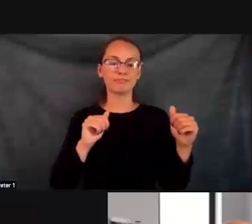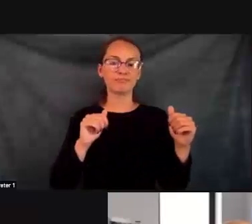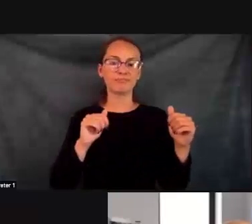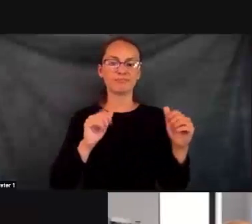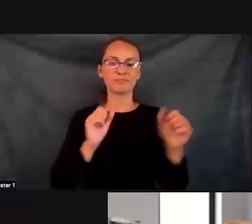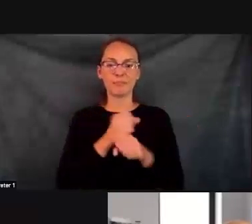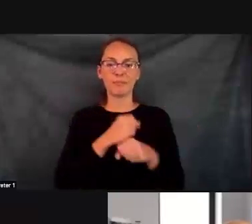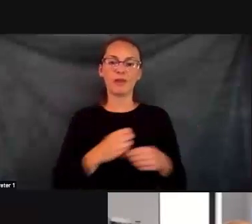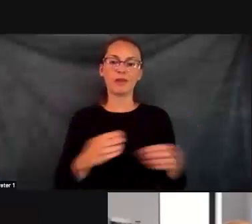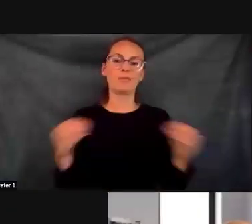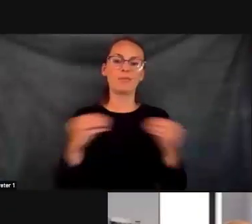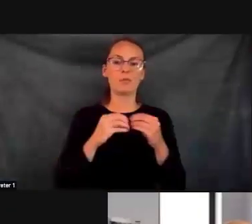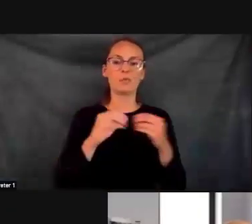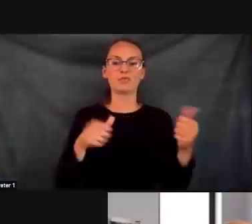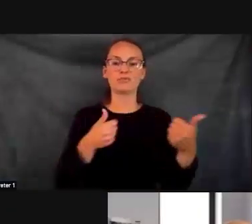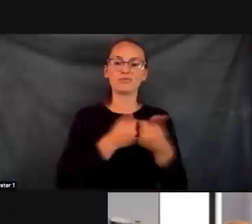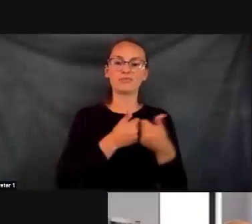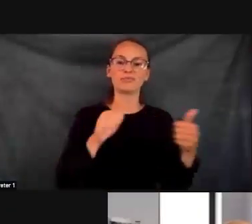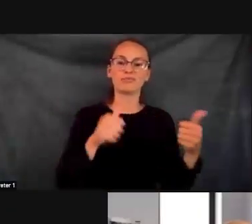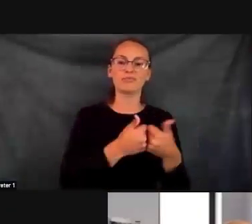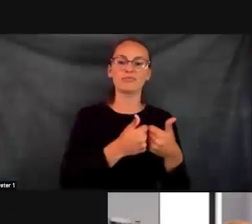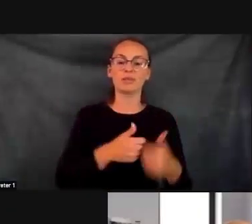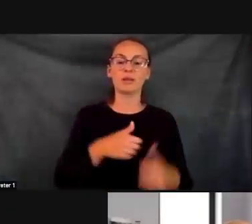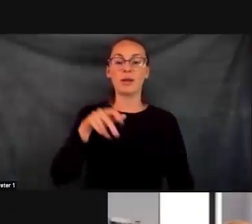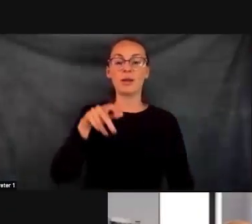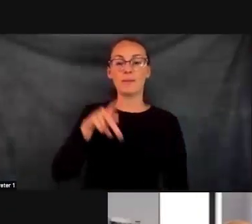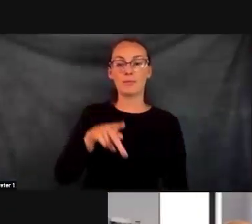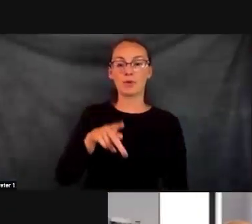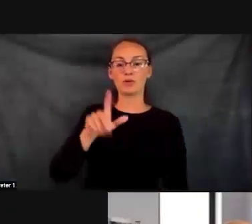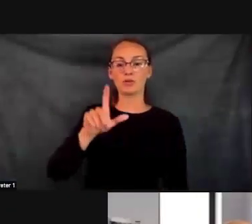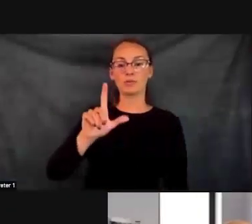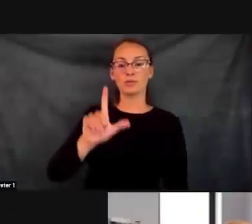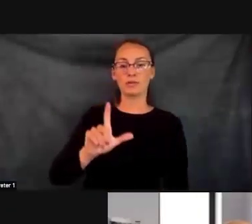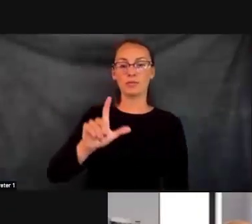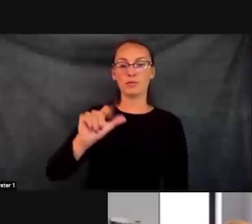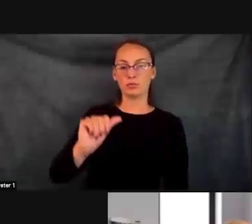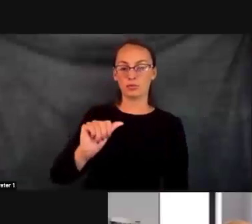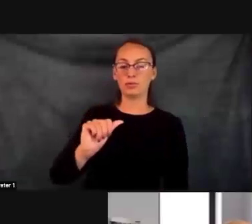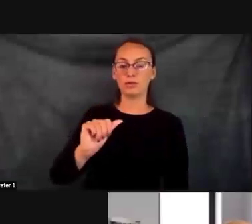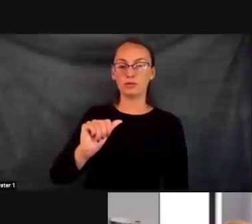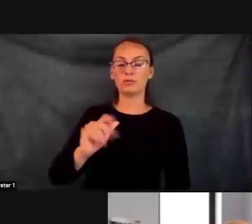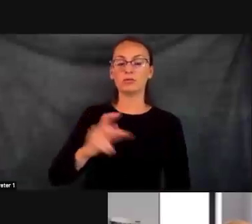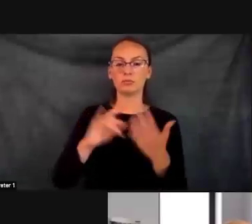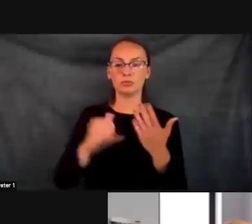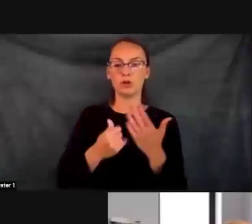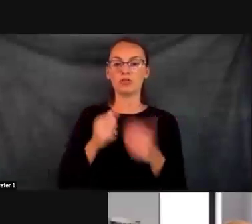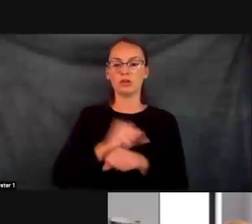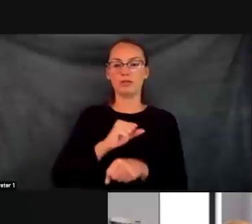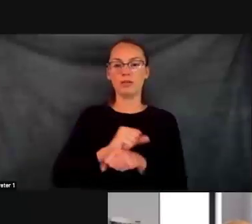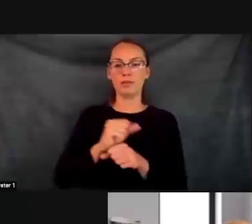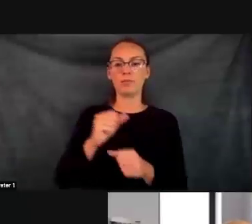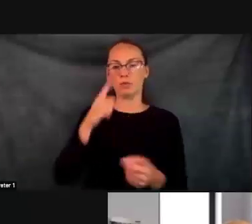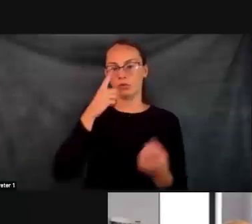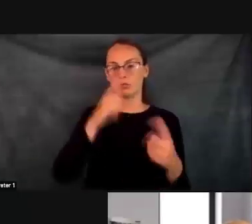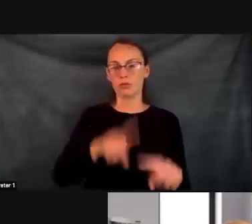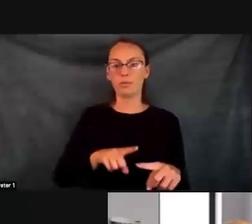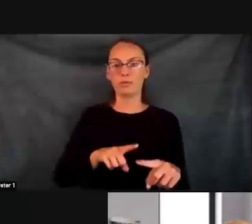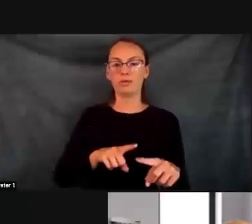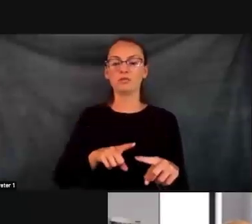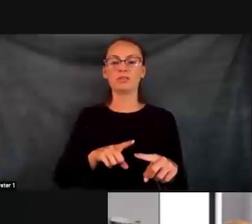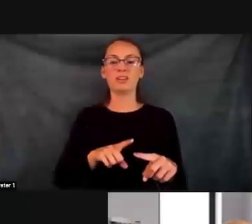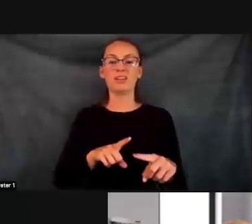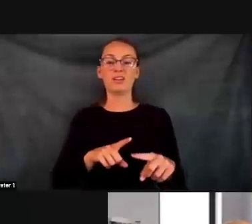Es un poco extraño, pero esos acuerdos normalmente se justifican a costo de los